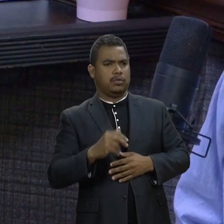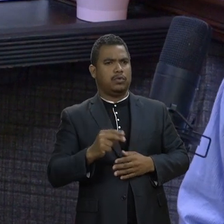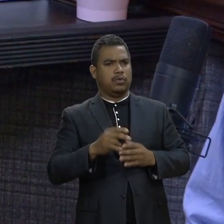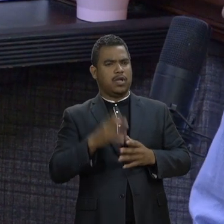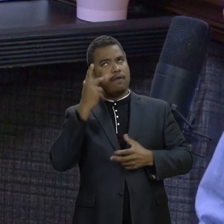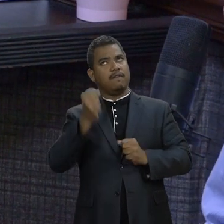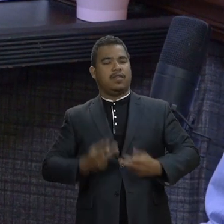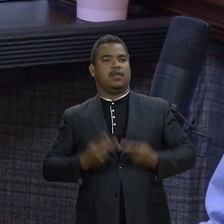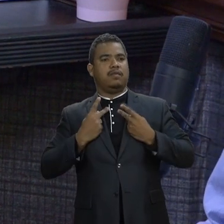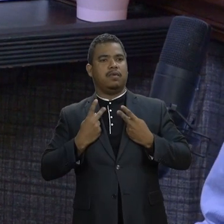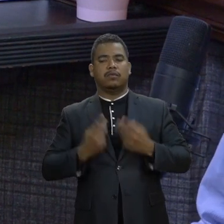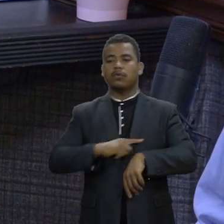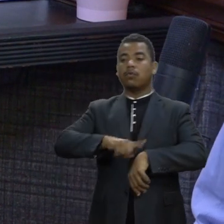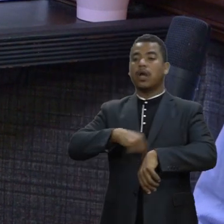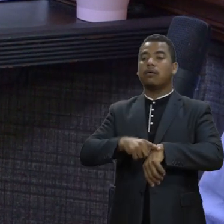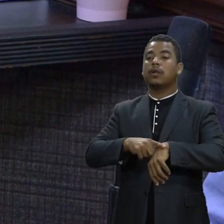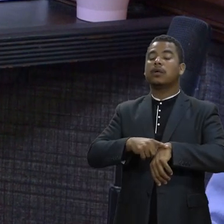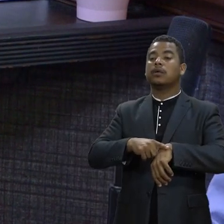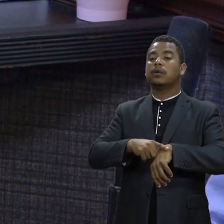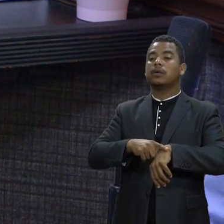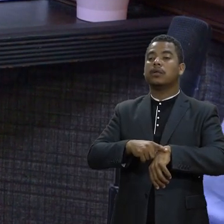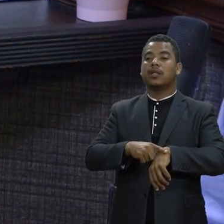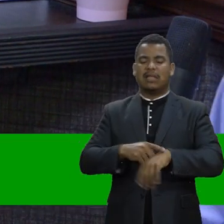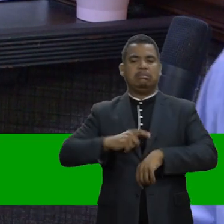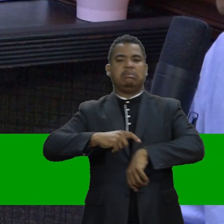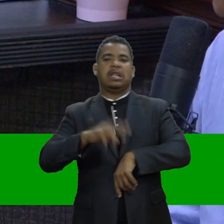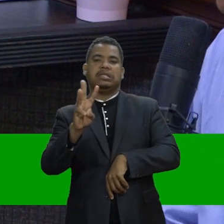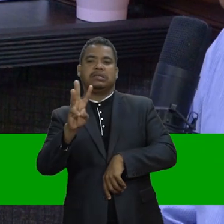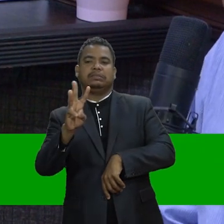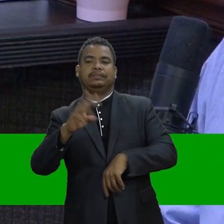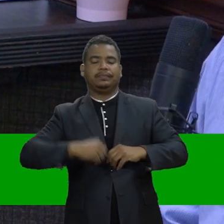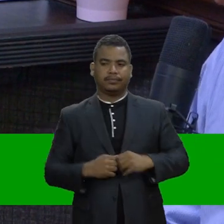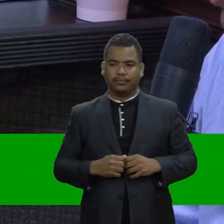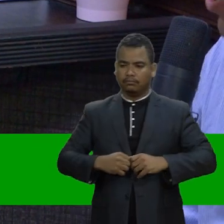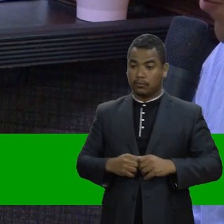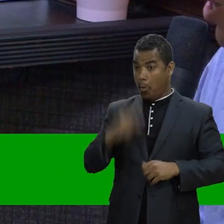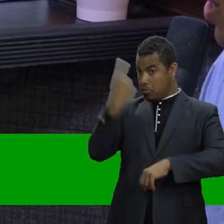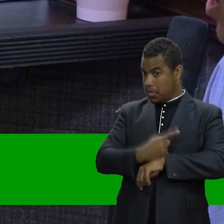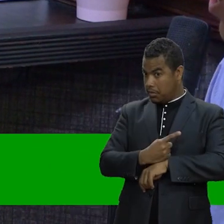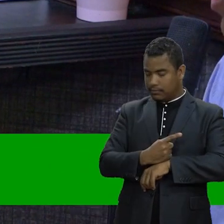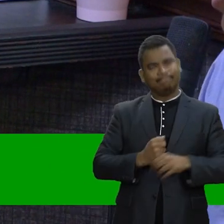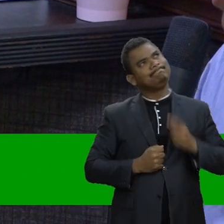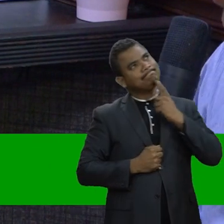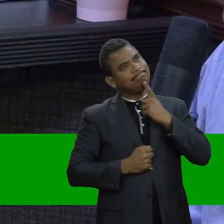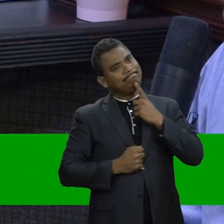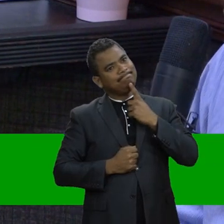vivido. ¿Una hora? ¿Una hora? Uh-huh. Las 6 de la tarde. Ok. ¿Un día?